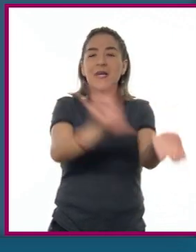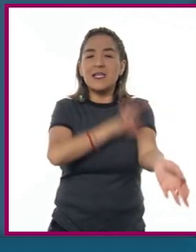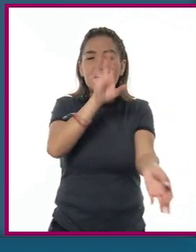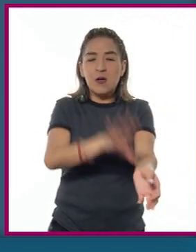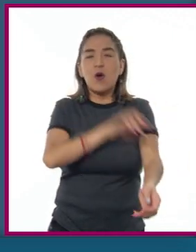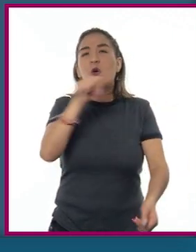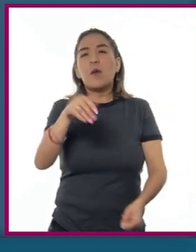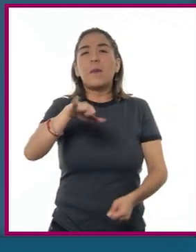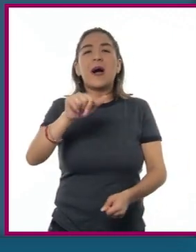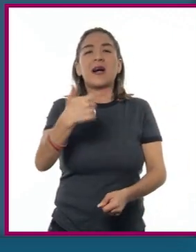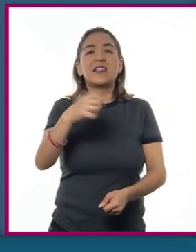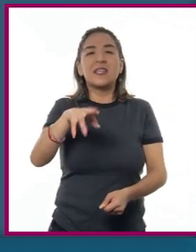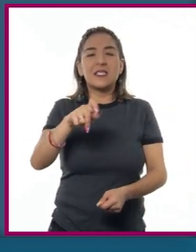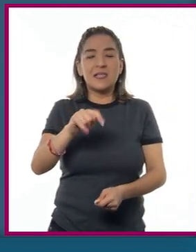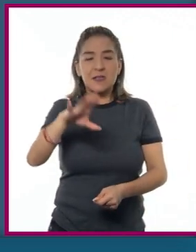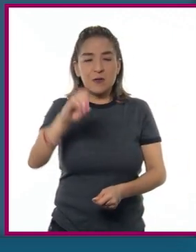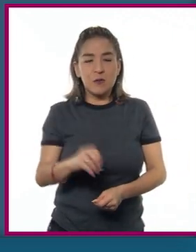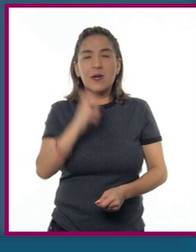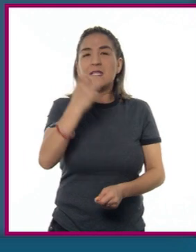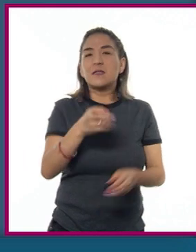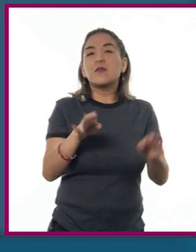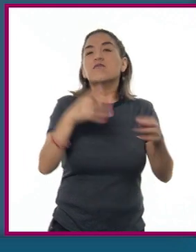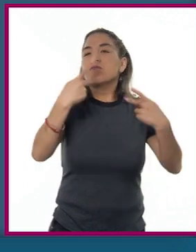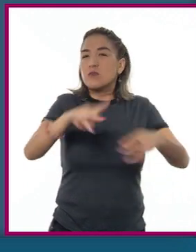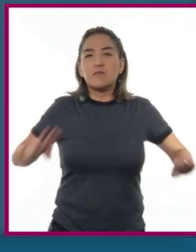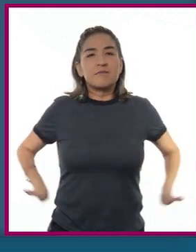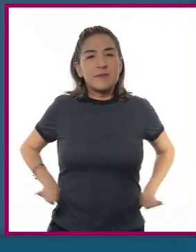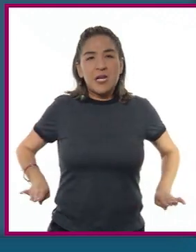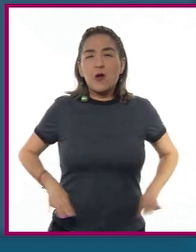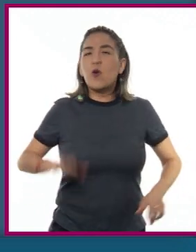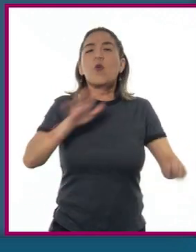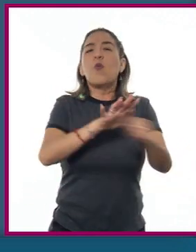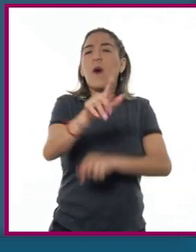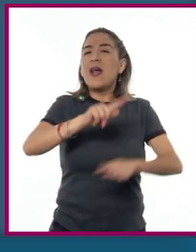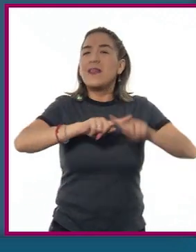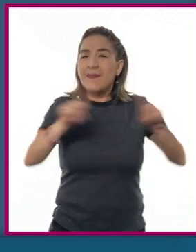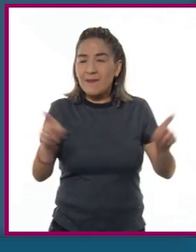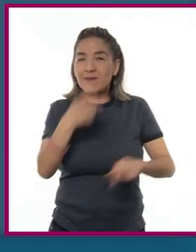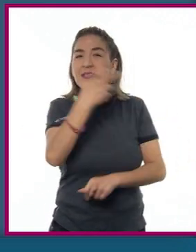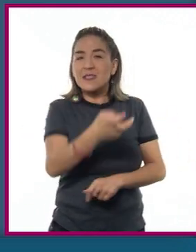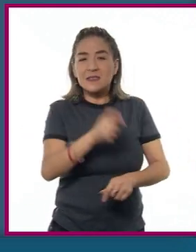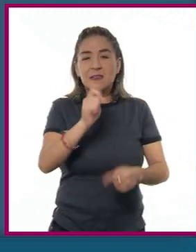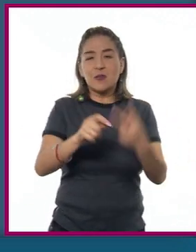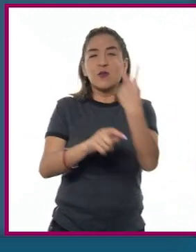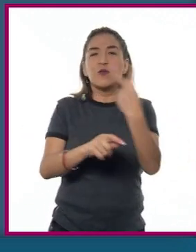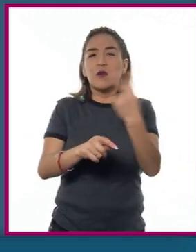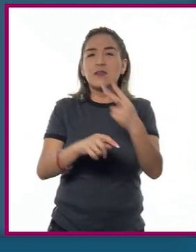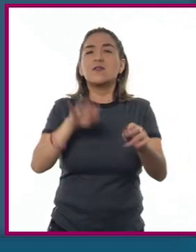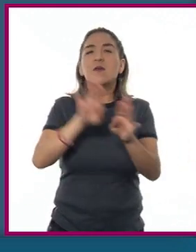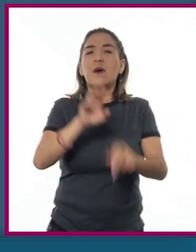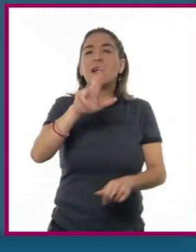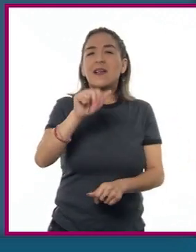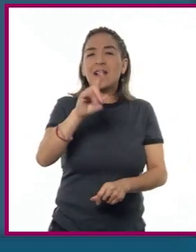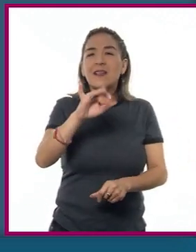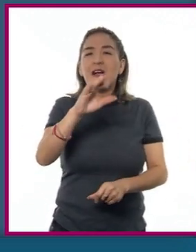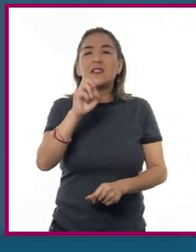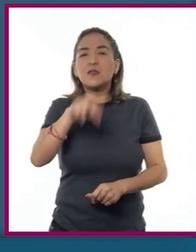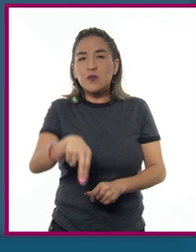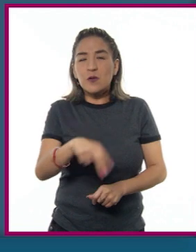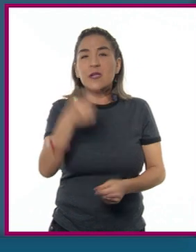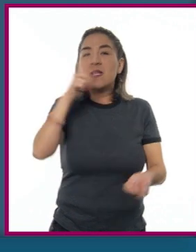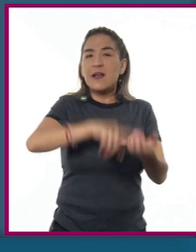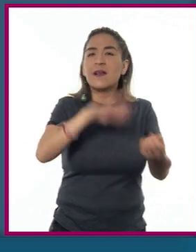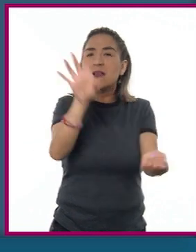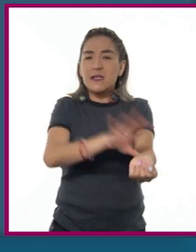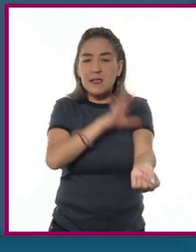otro magnético, de forma perpendicular entre sí. La única diferencia entre los tipos de radiación electromagnética